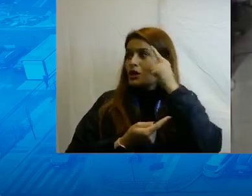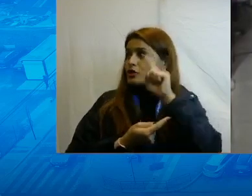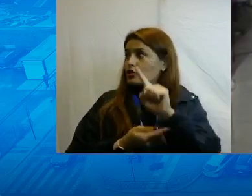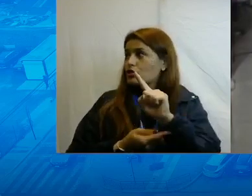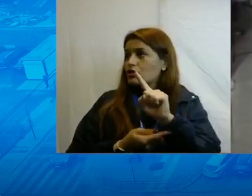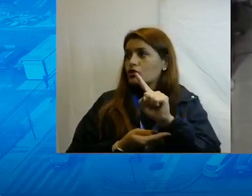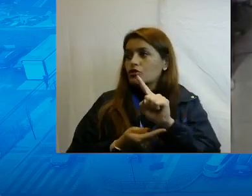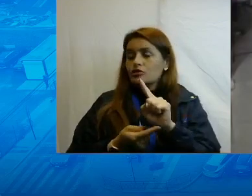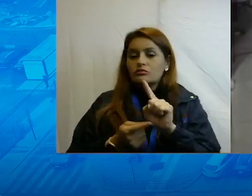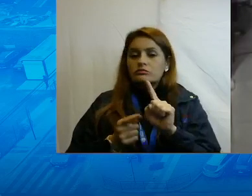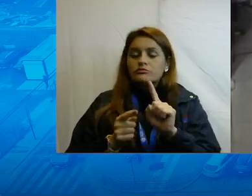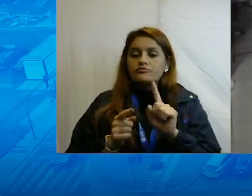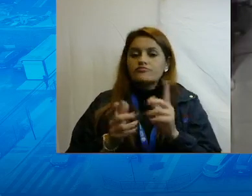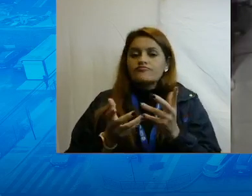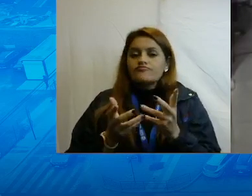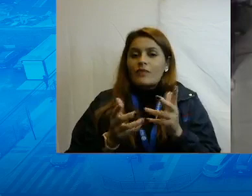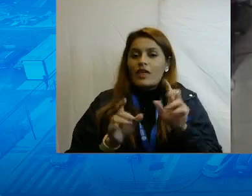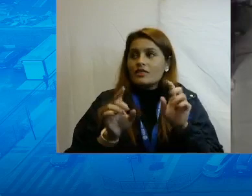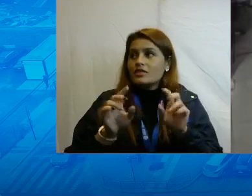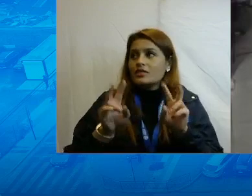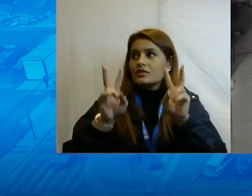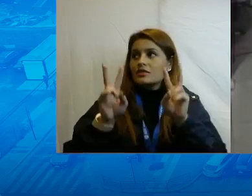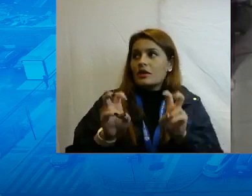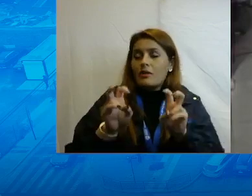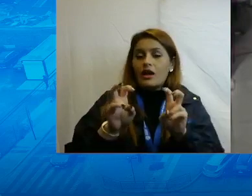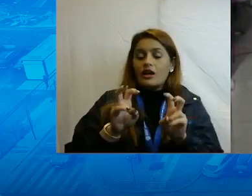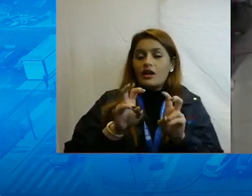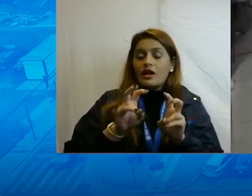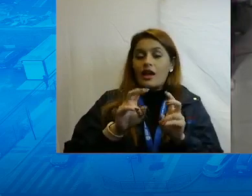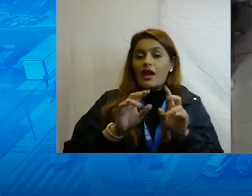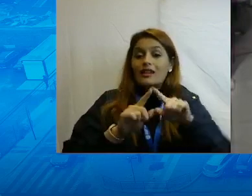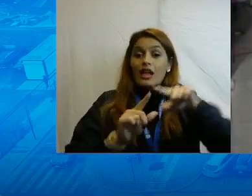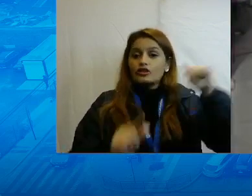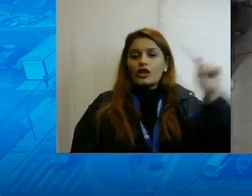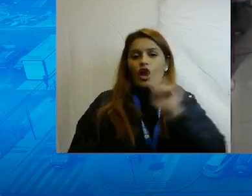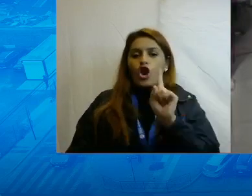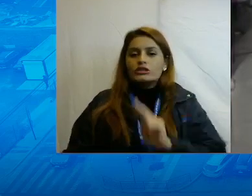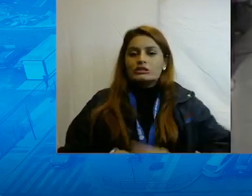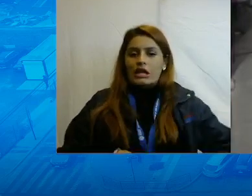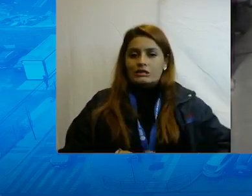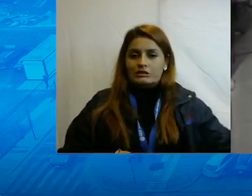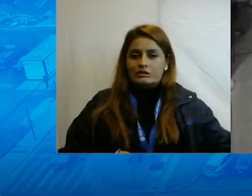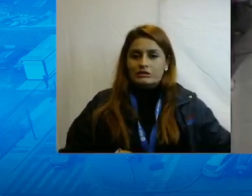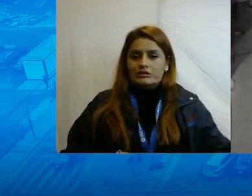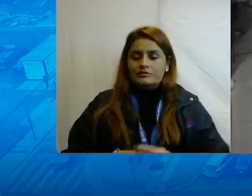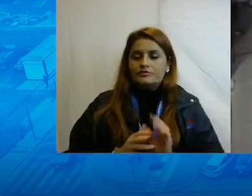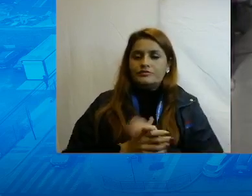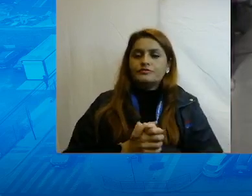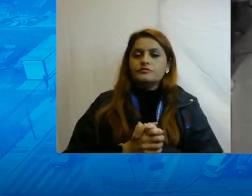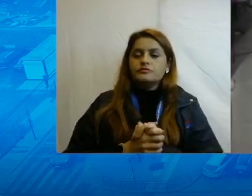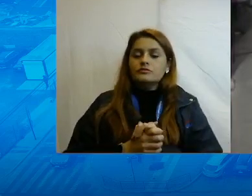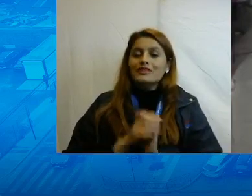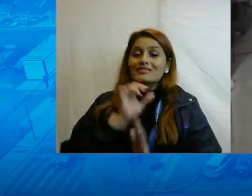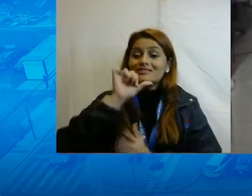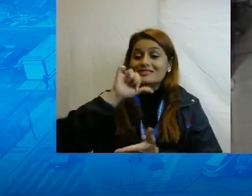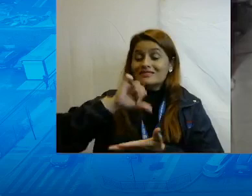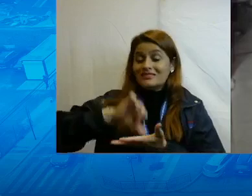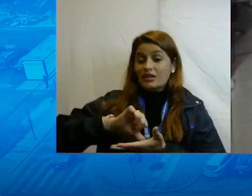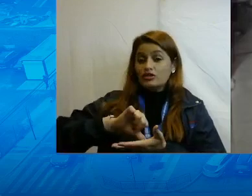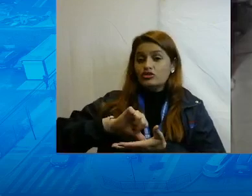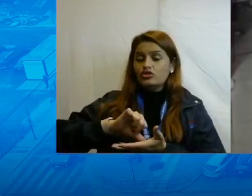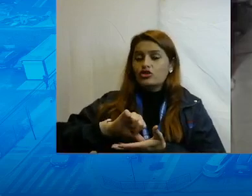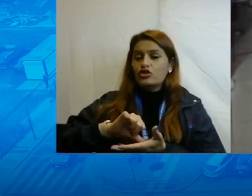hechos circunstanciales a nivel nacional no sucedió. Entonces sería importante también que desde el centro veterinario se